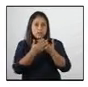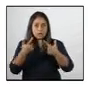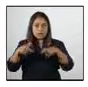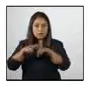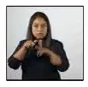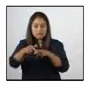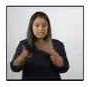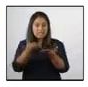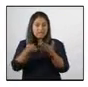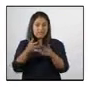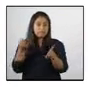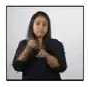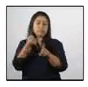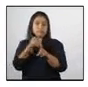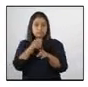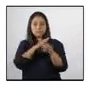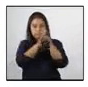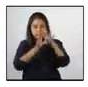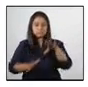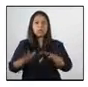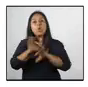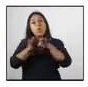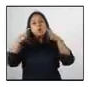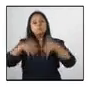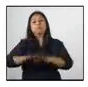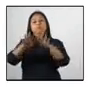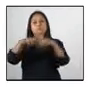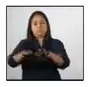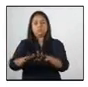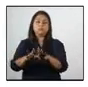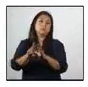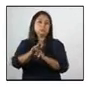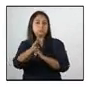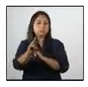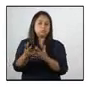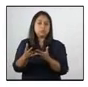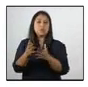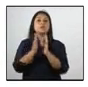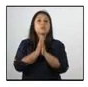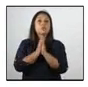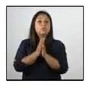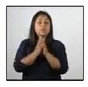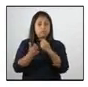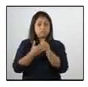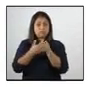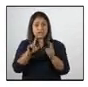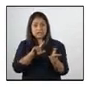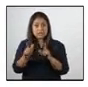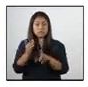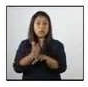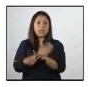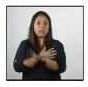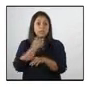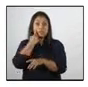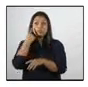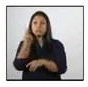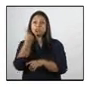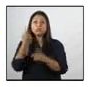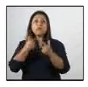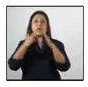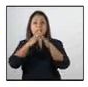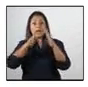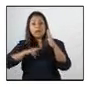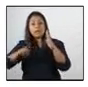represente que pueda ser motivo de inundación o deslizamiento por favor estén preparados para buscar los albergues